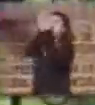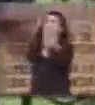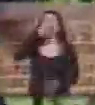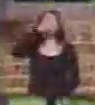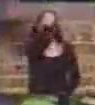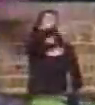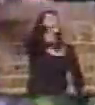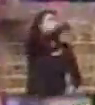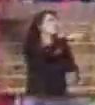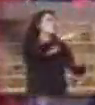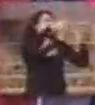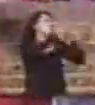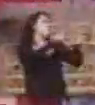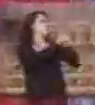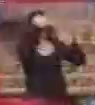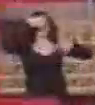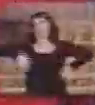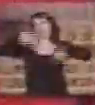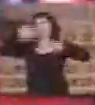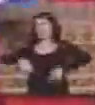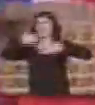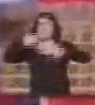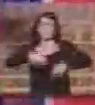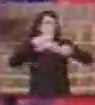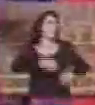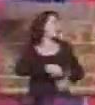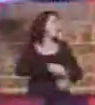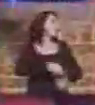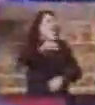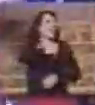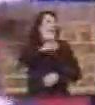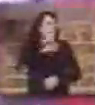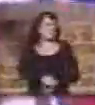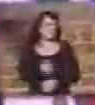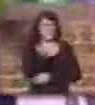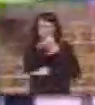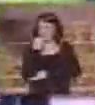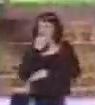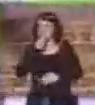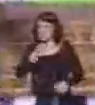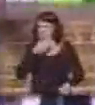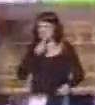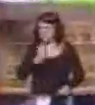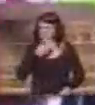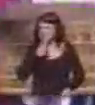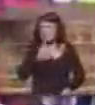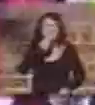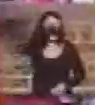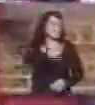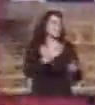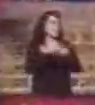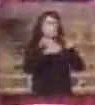la ignorancia, humillan a las palmas de estas